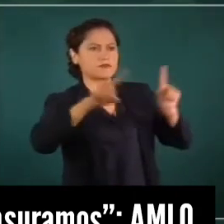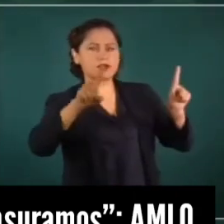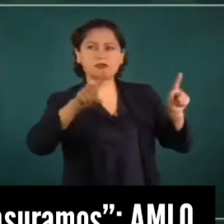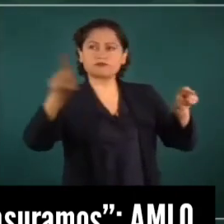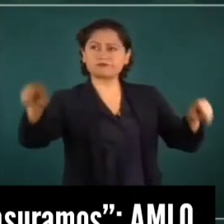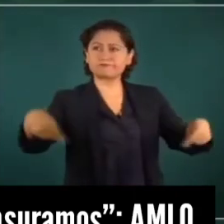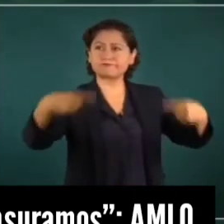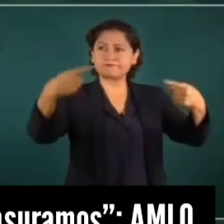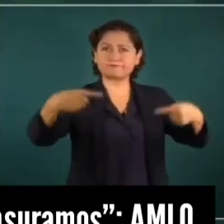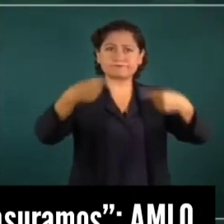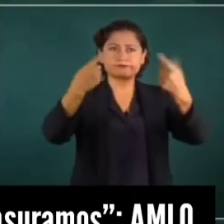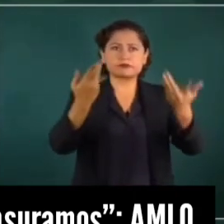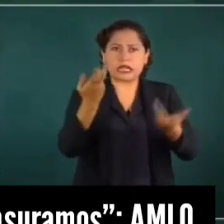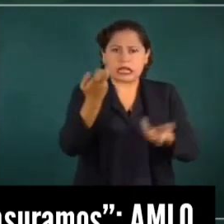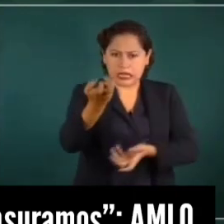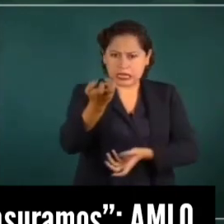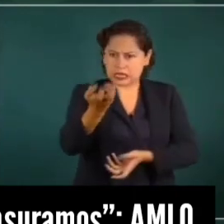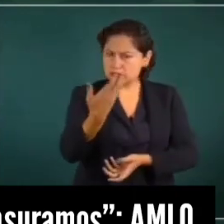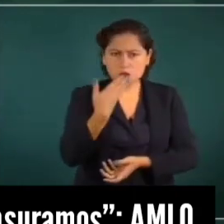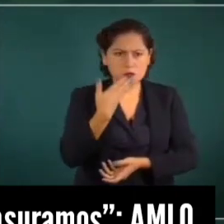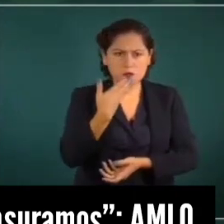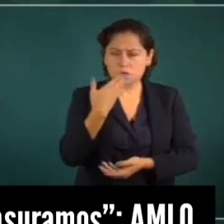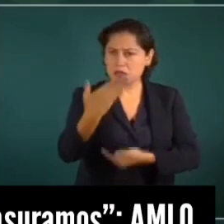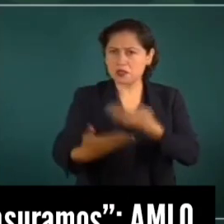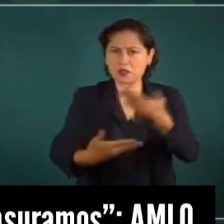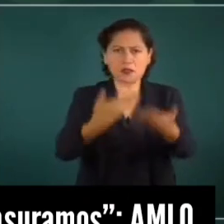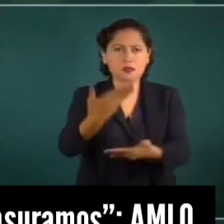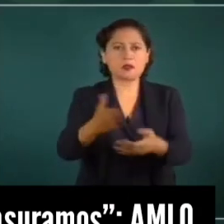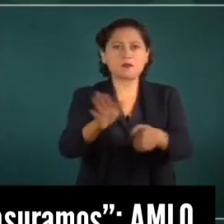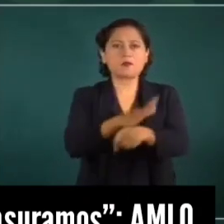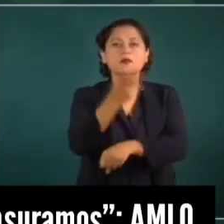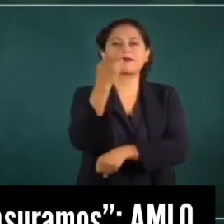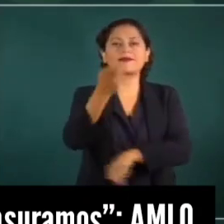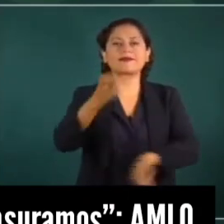De modo que si alguien está